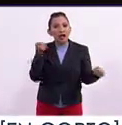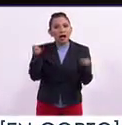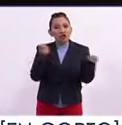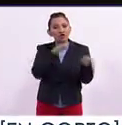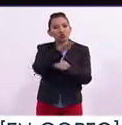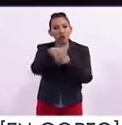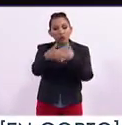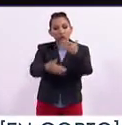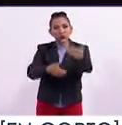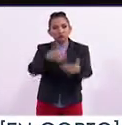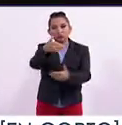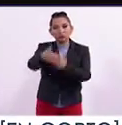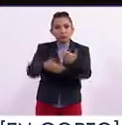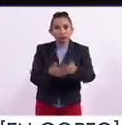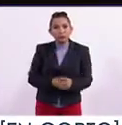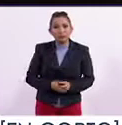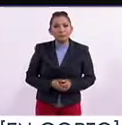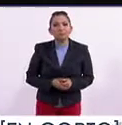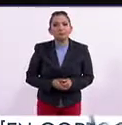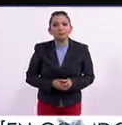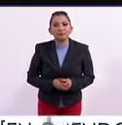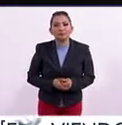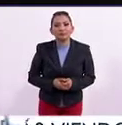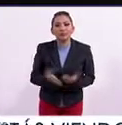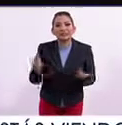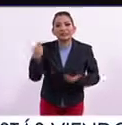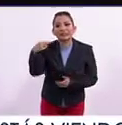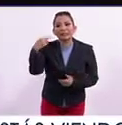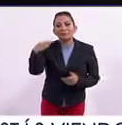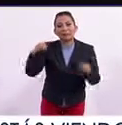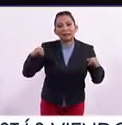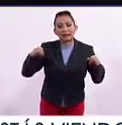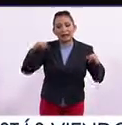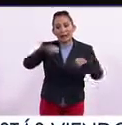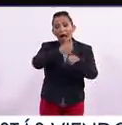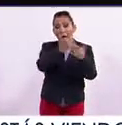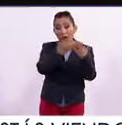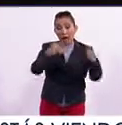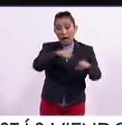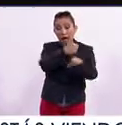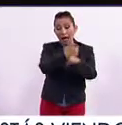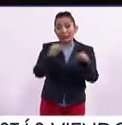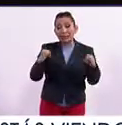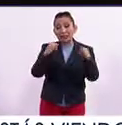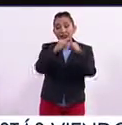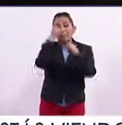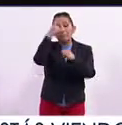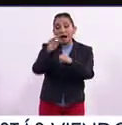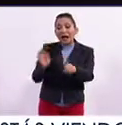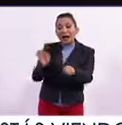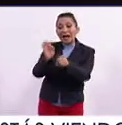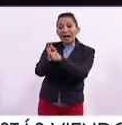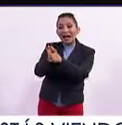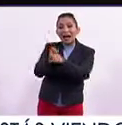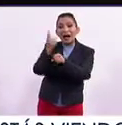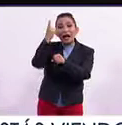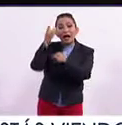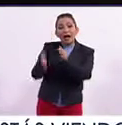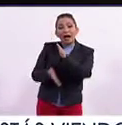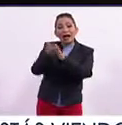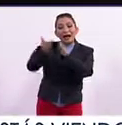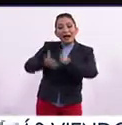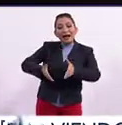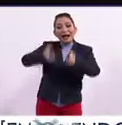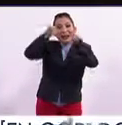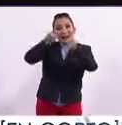Se ha creado algo que se llama el Instituto para la Seguridad de las Construcciones de la Ciudad de México,